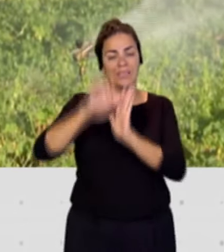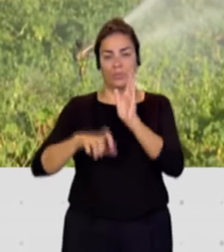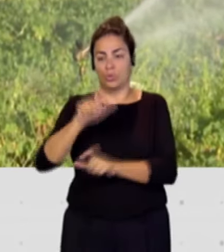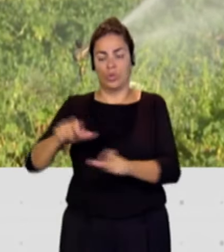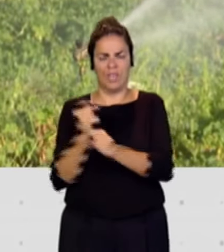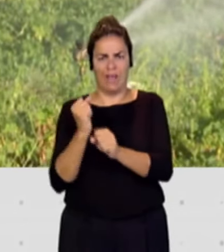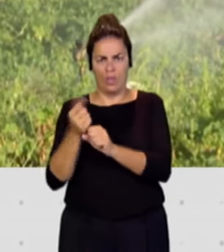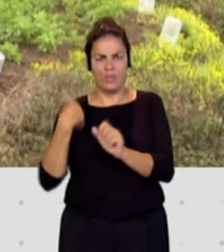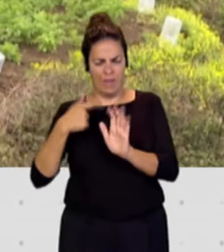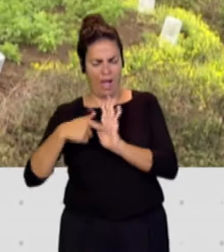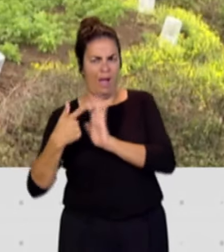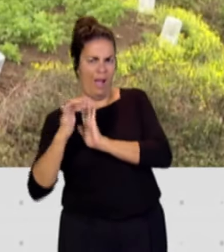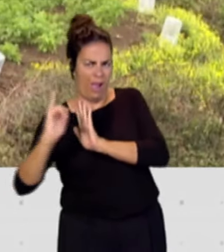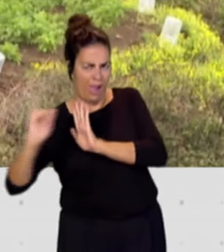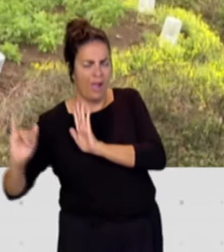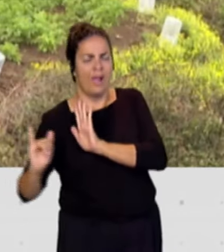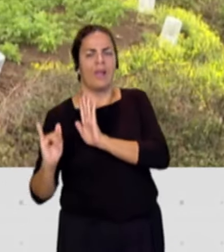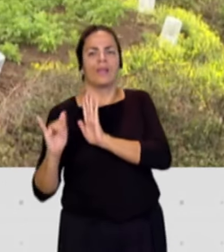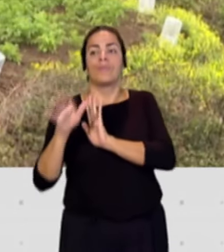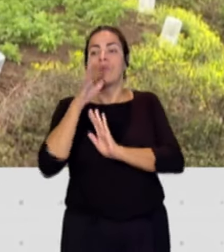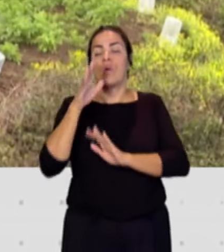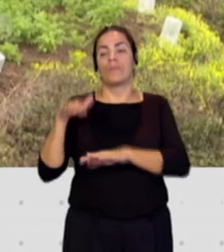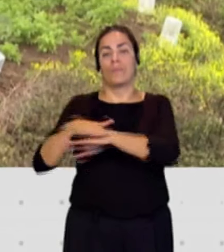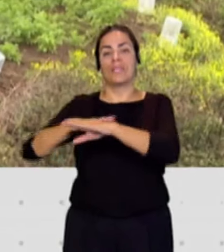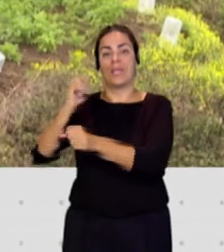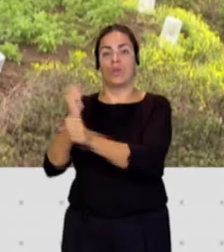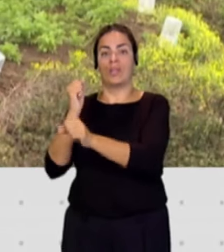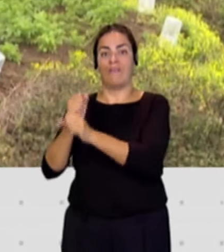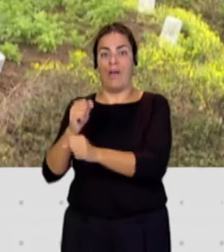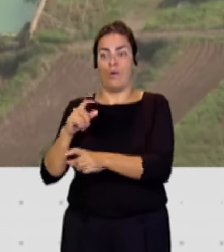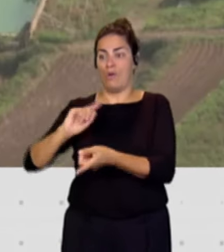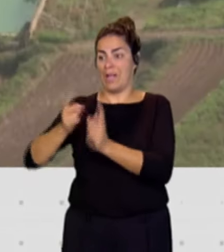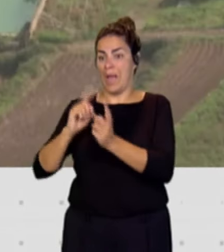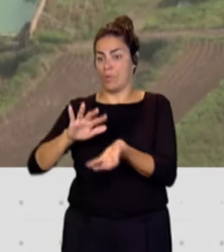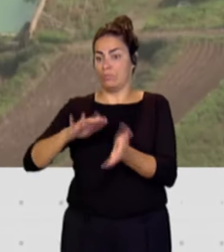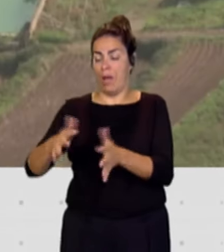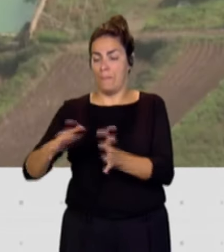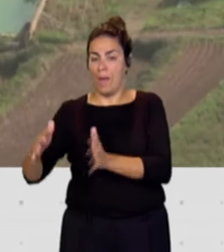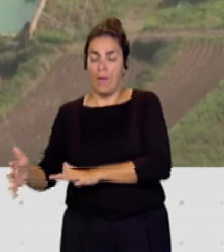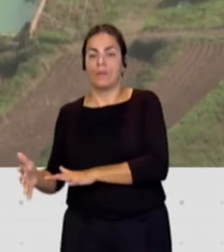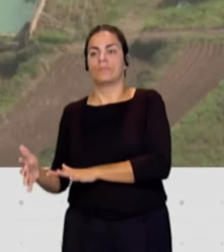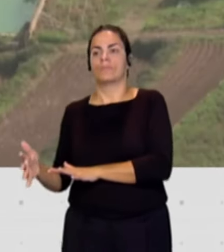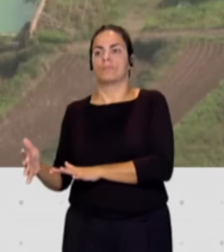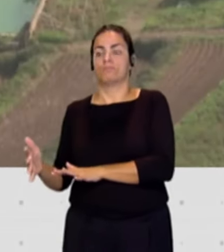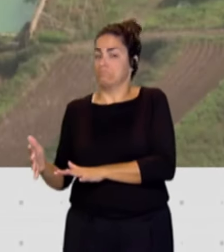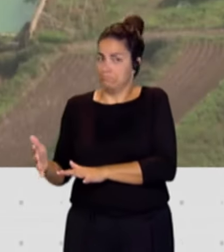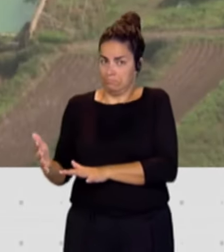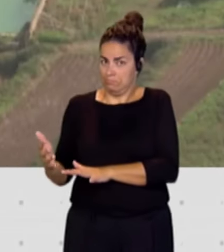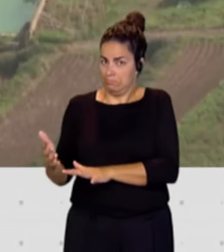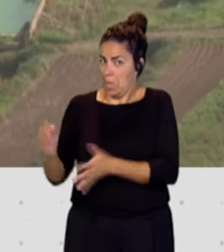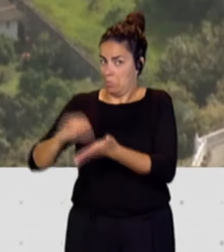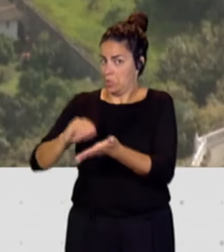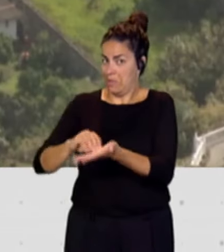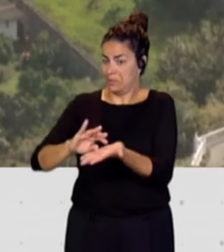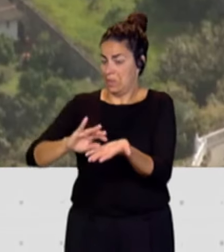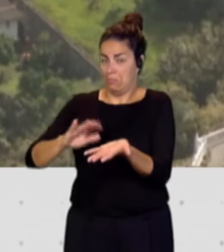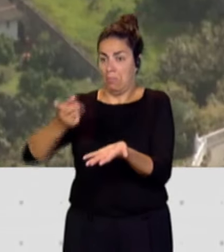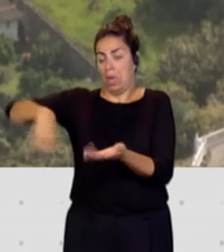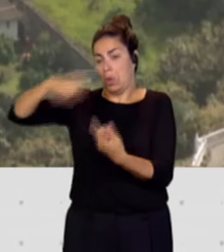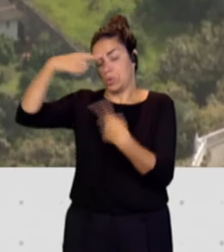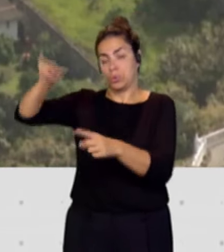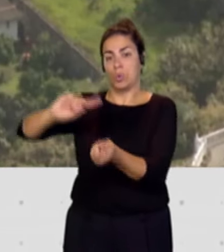trabajadores cambios que han venido desde el Ministerio de trabajo muchos de ellos sin sin incluso contar con con con la patronal